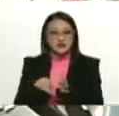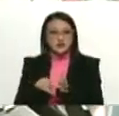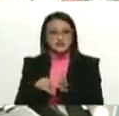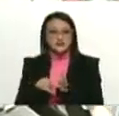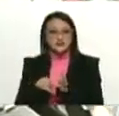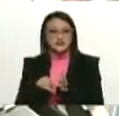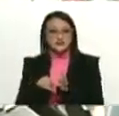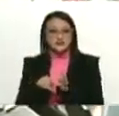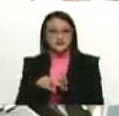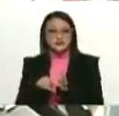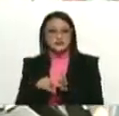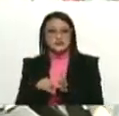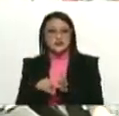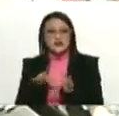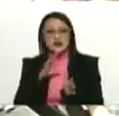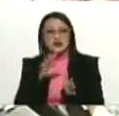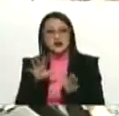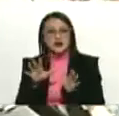quienes